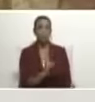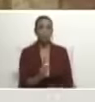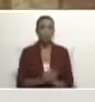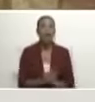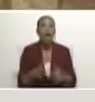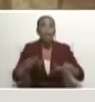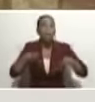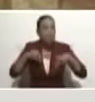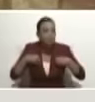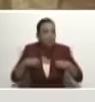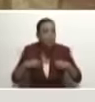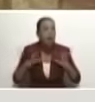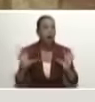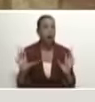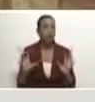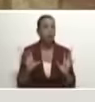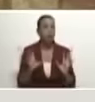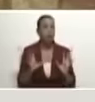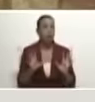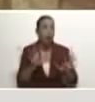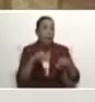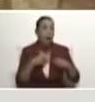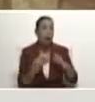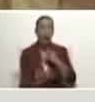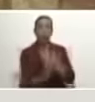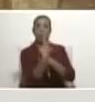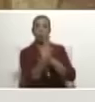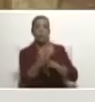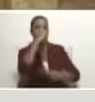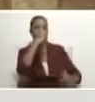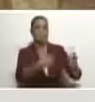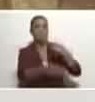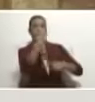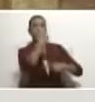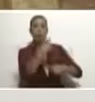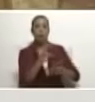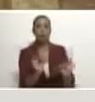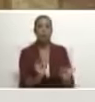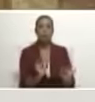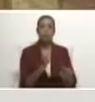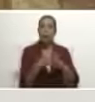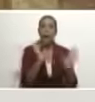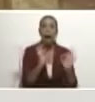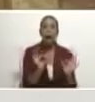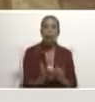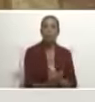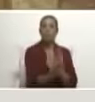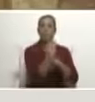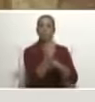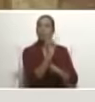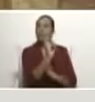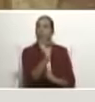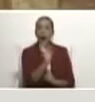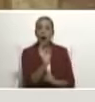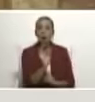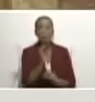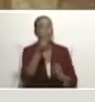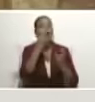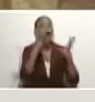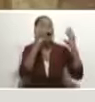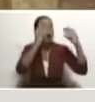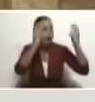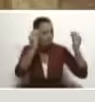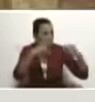Hemos aceptado ni aceptaremos amenazas, chantajes, ni condicionamiento. A buen